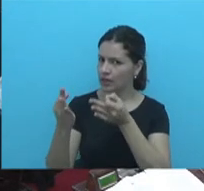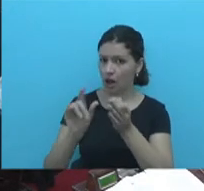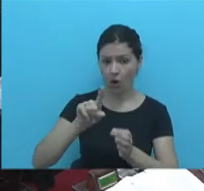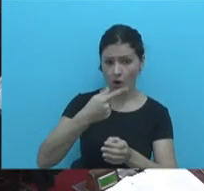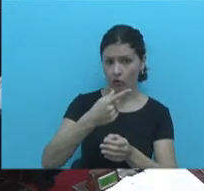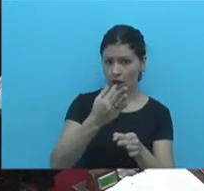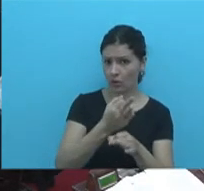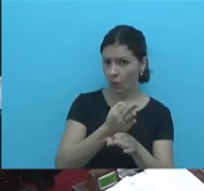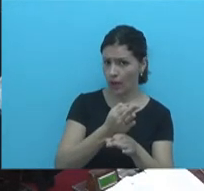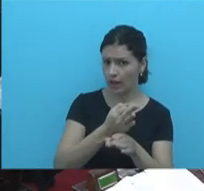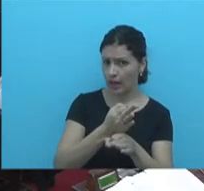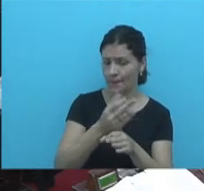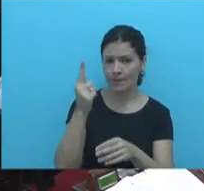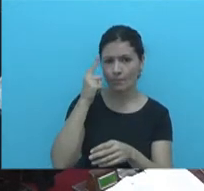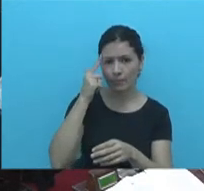¿no?